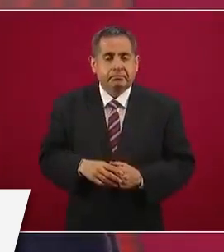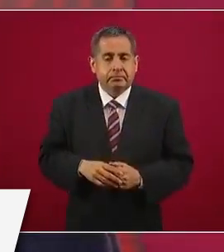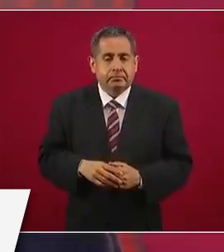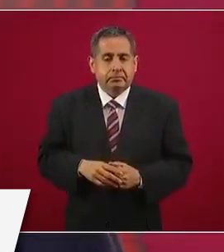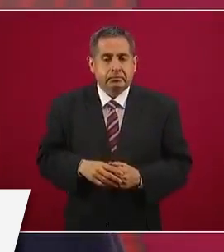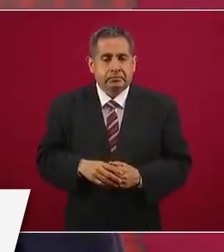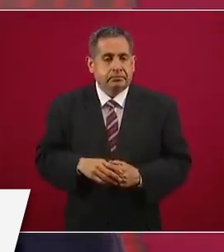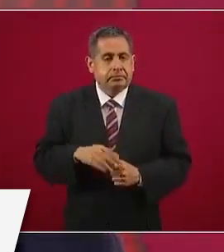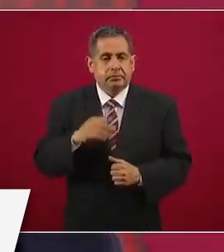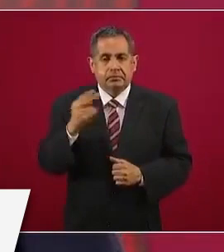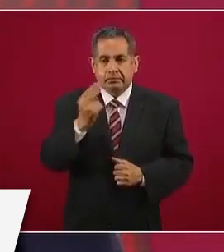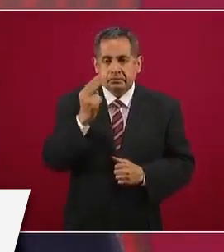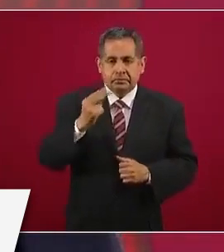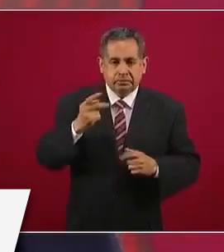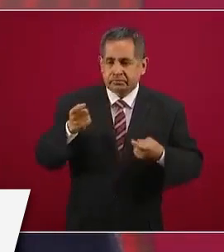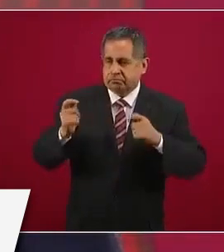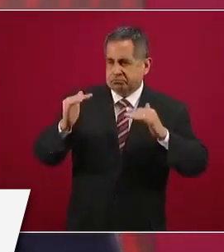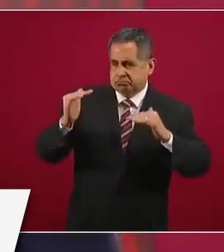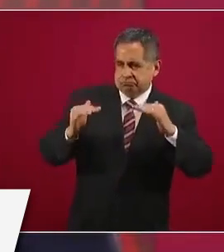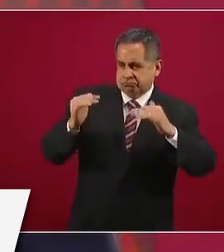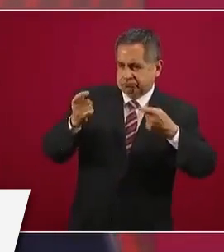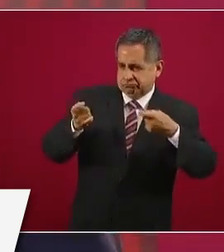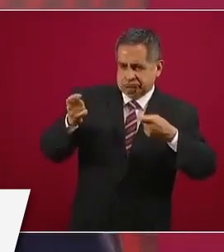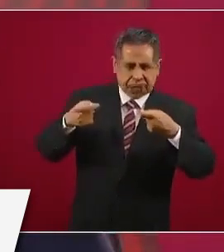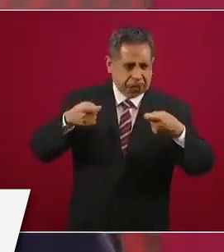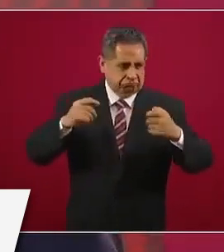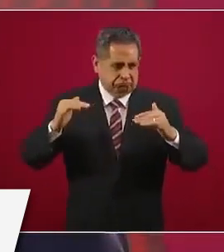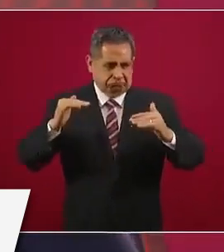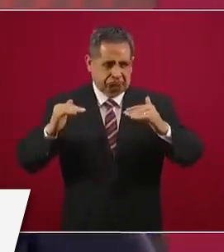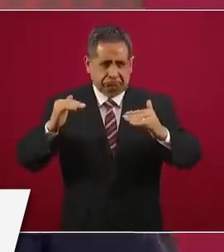que eran necesarios los contrapesos